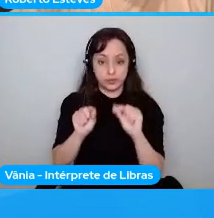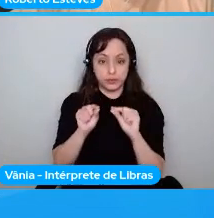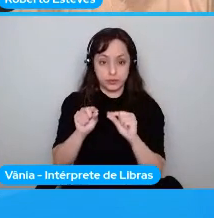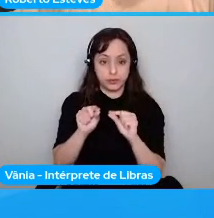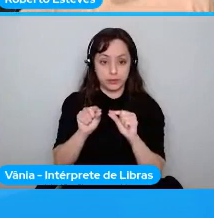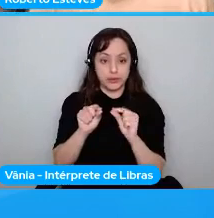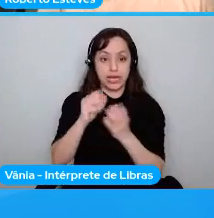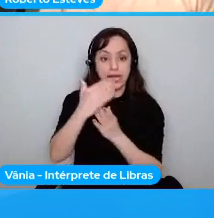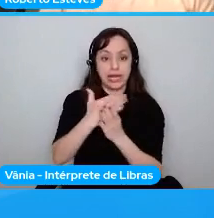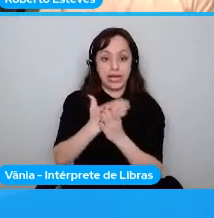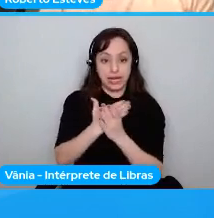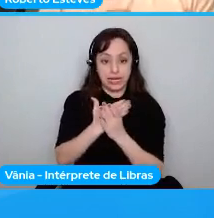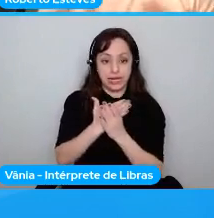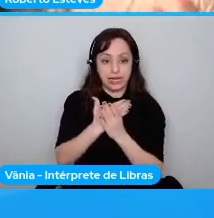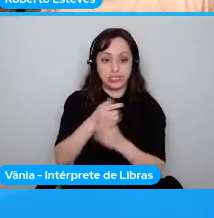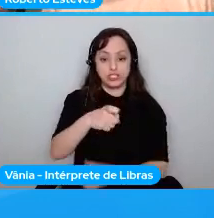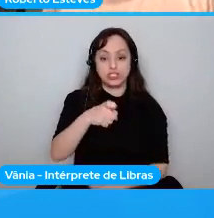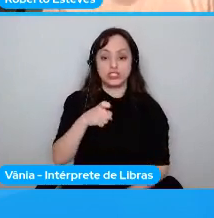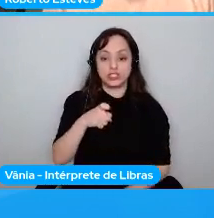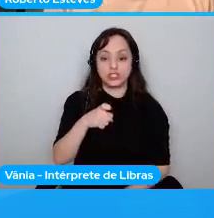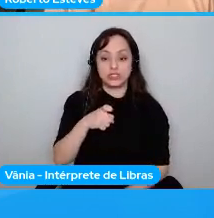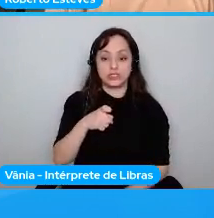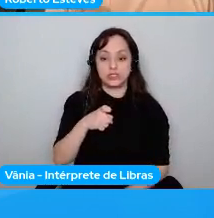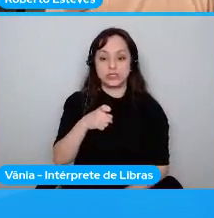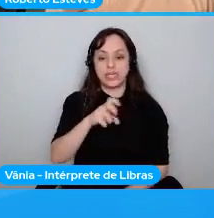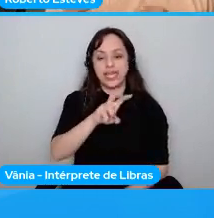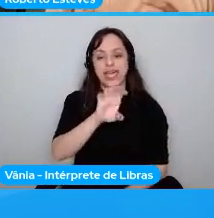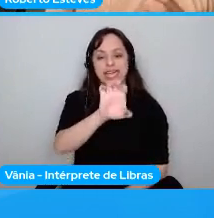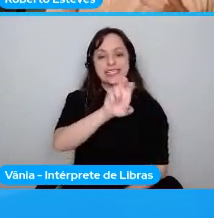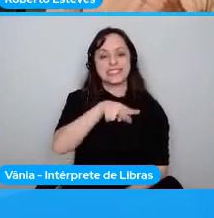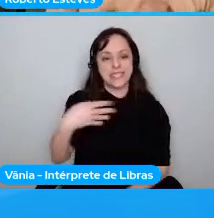en un archivo XLSX, un archivo de Excel que